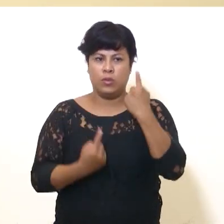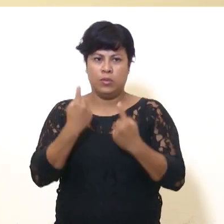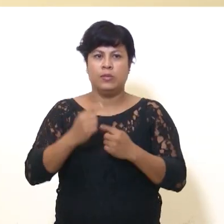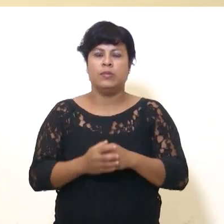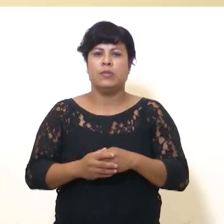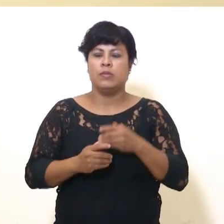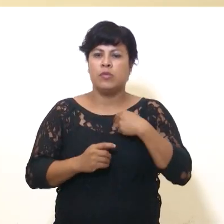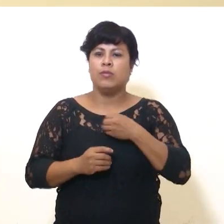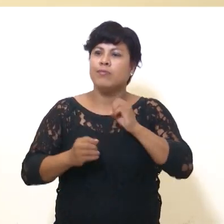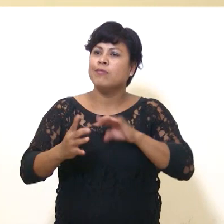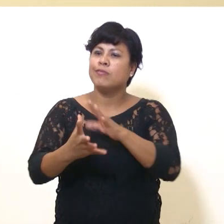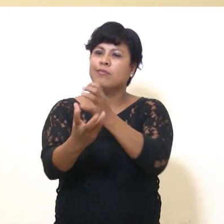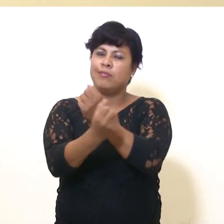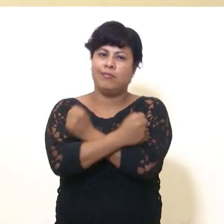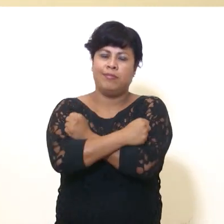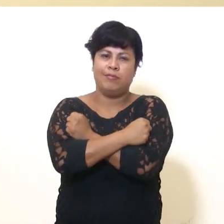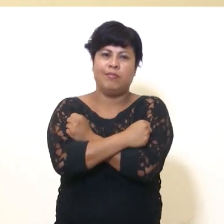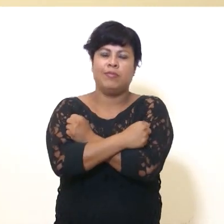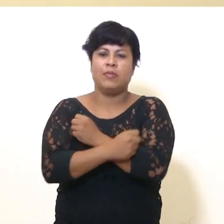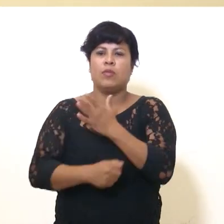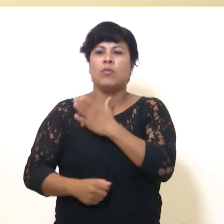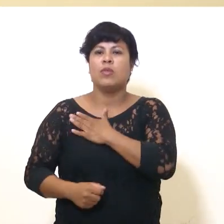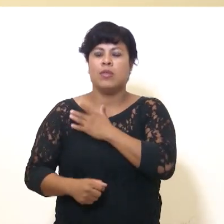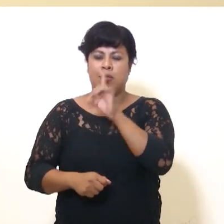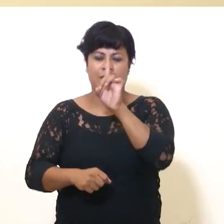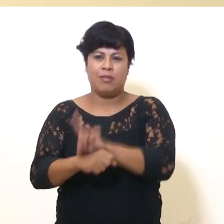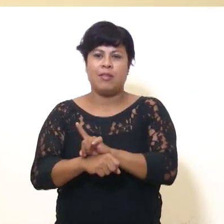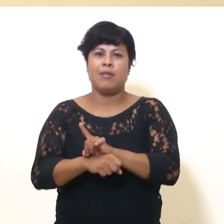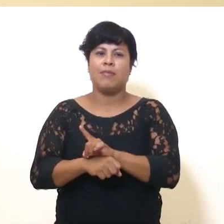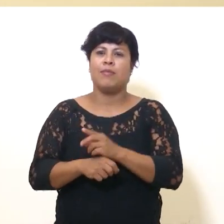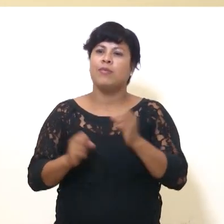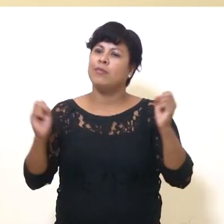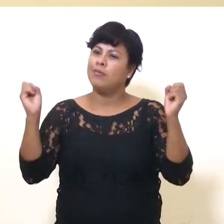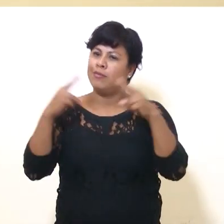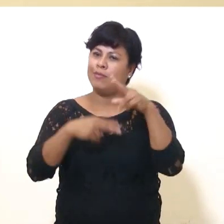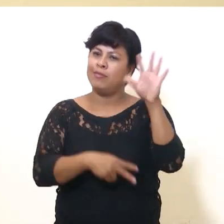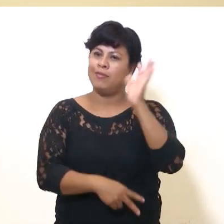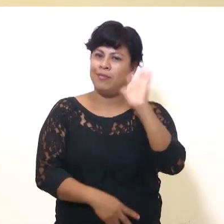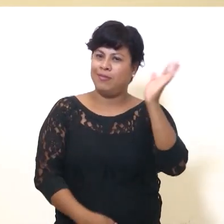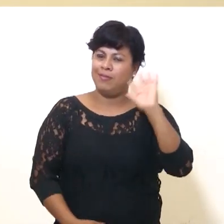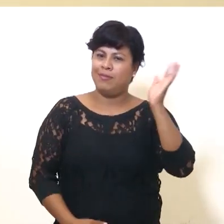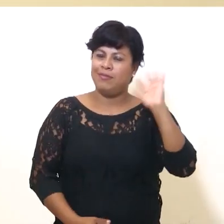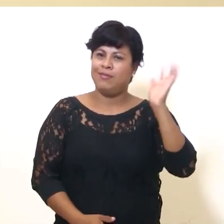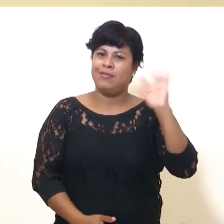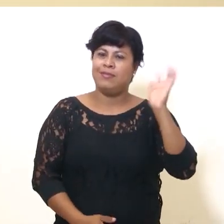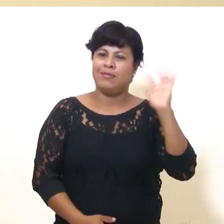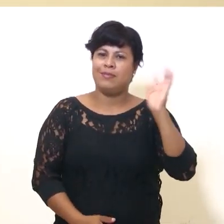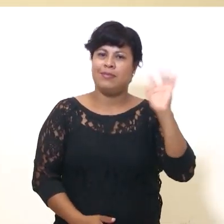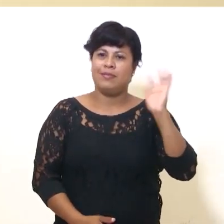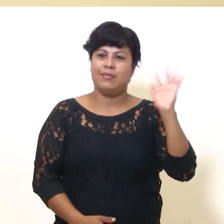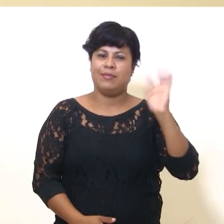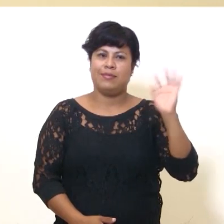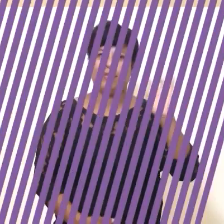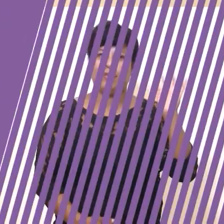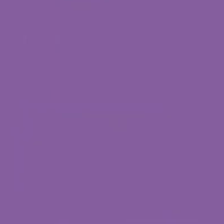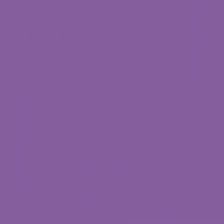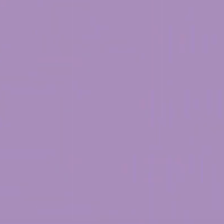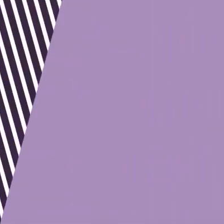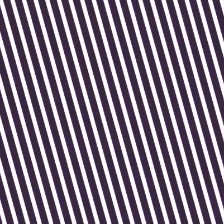de todas las dudas que tú presentes. Te envío un abrazo muy fuerte, que tengas un excelente día y nos vemos. Hasta luego.